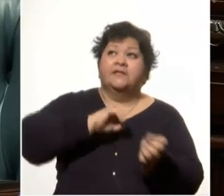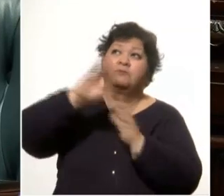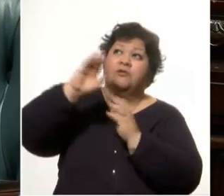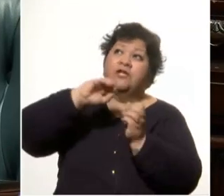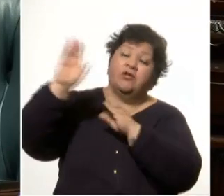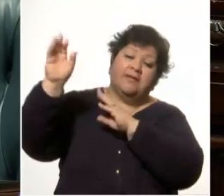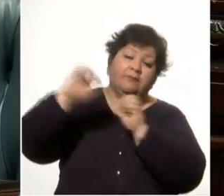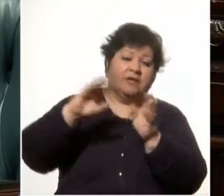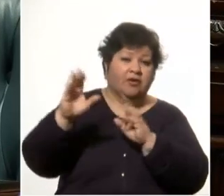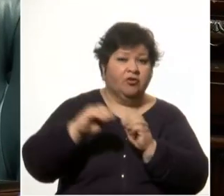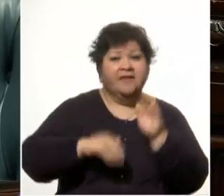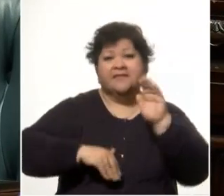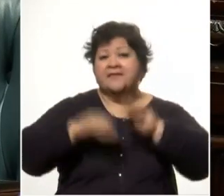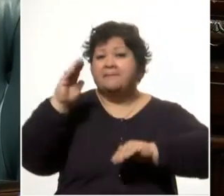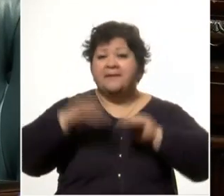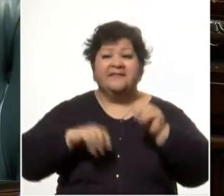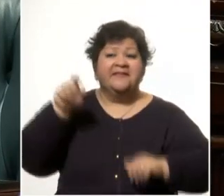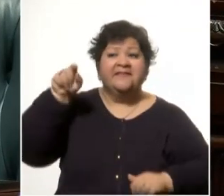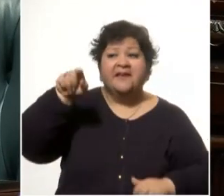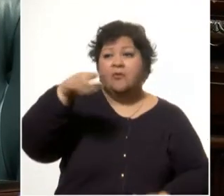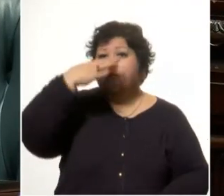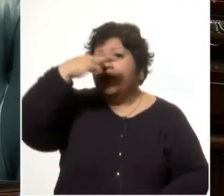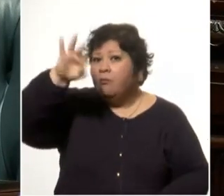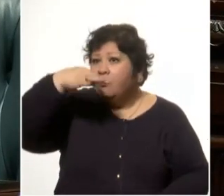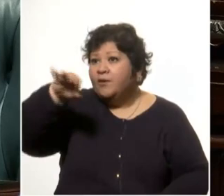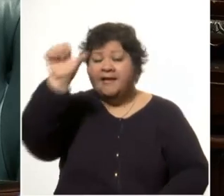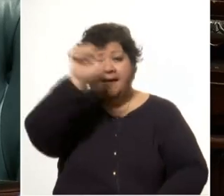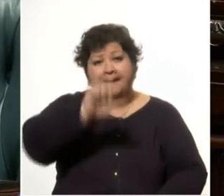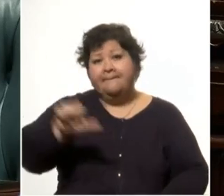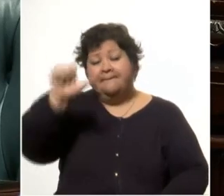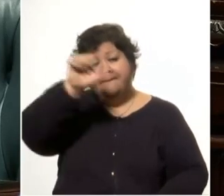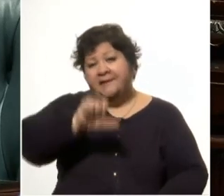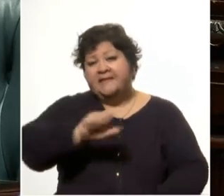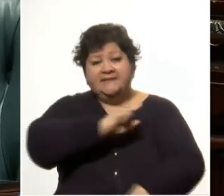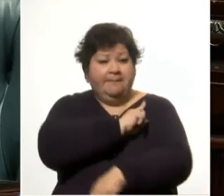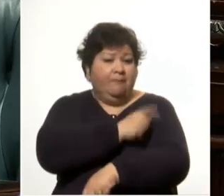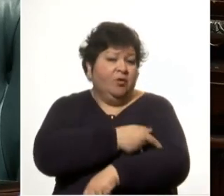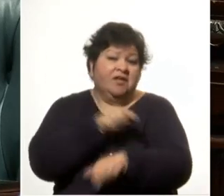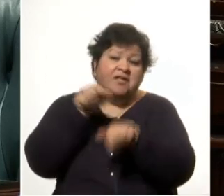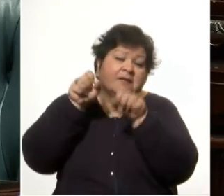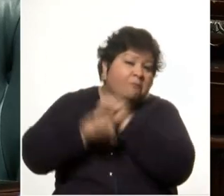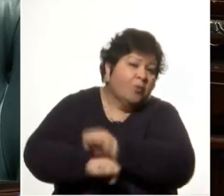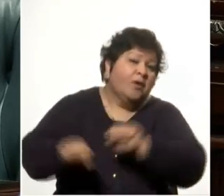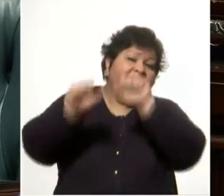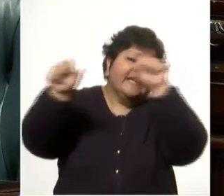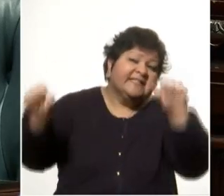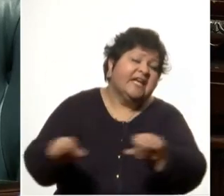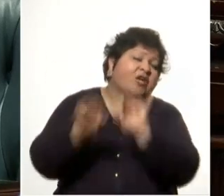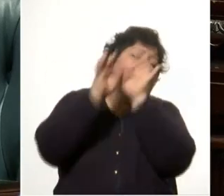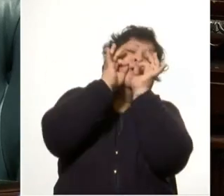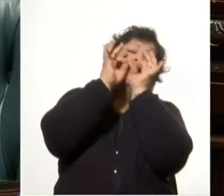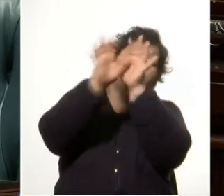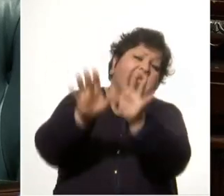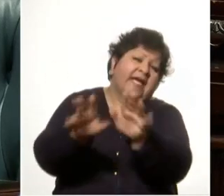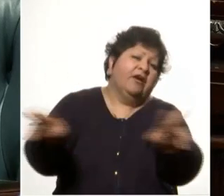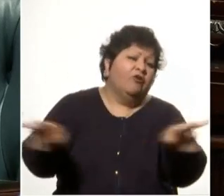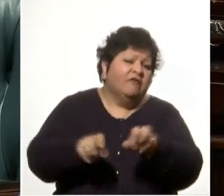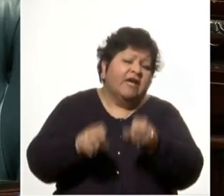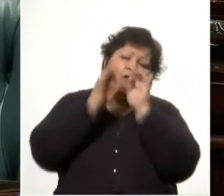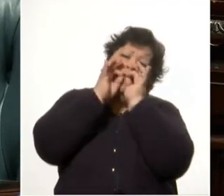importadores quedarán cautivos de una única empresa, un monopolio que tendrá las manos libres para cobrar lo que quiera